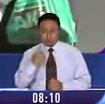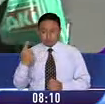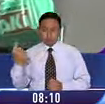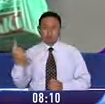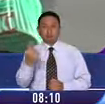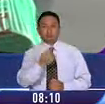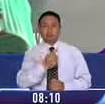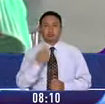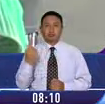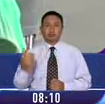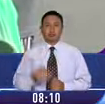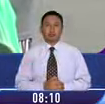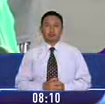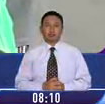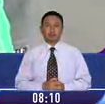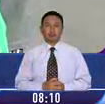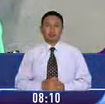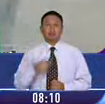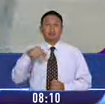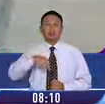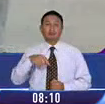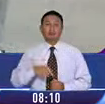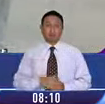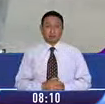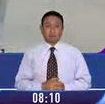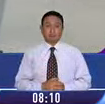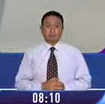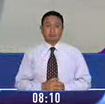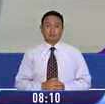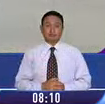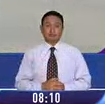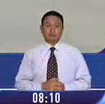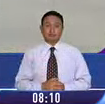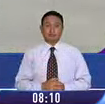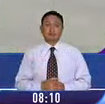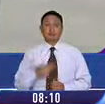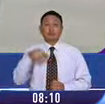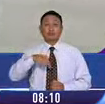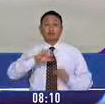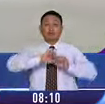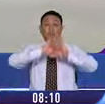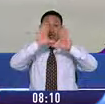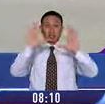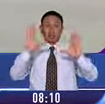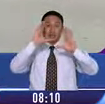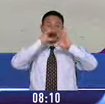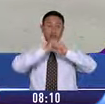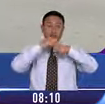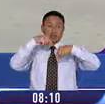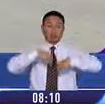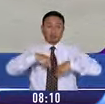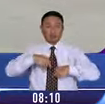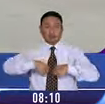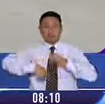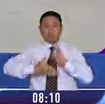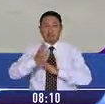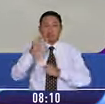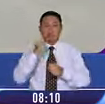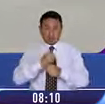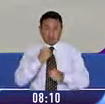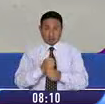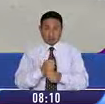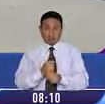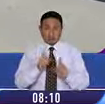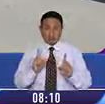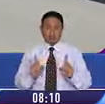darnos una visita por aquí por lo menos, ya que hay aquí en la mañana, en la noche, todo el mundo sale a trabajar y son vecinos